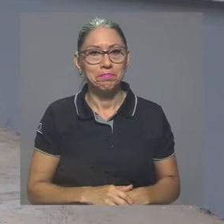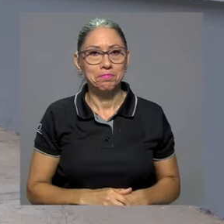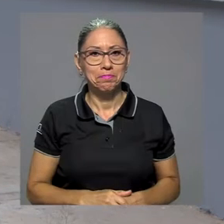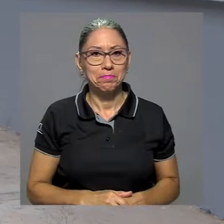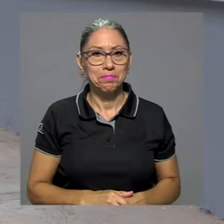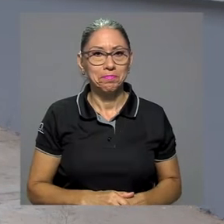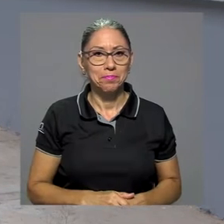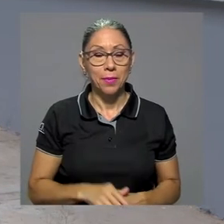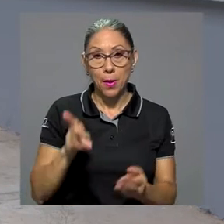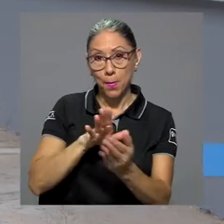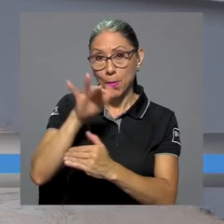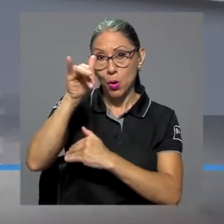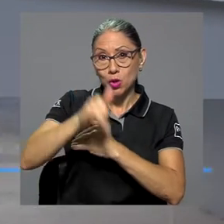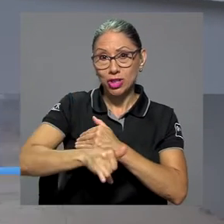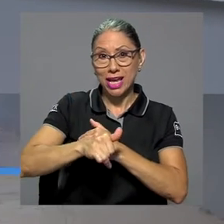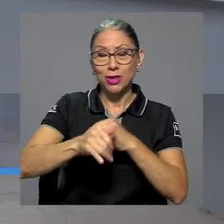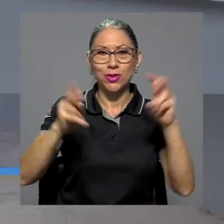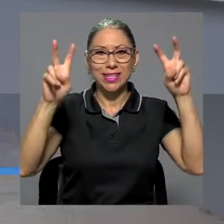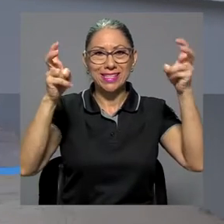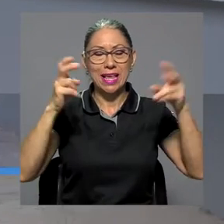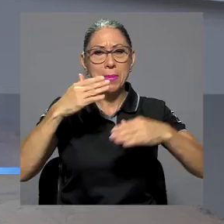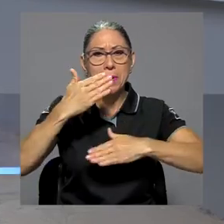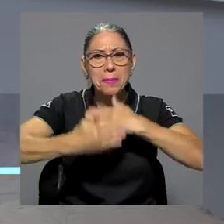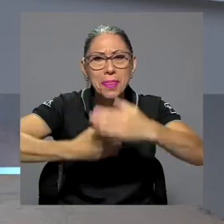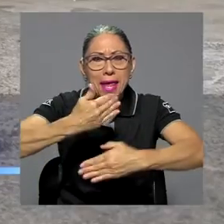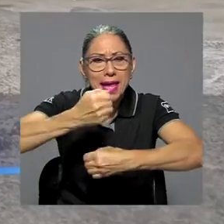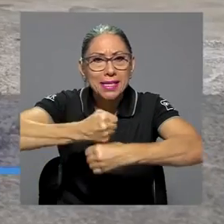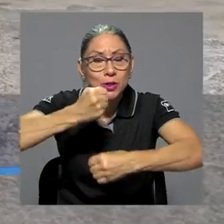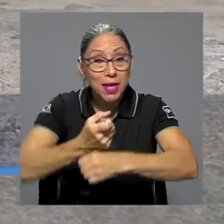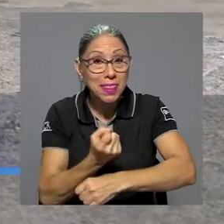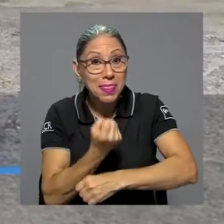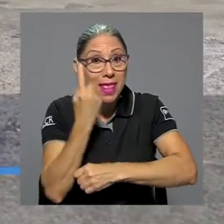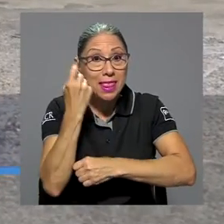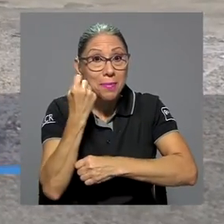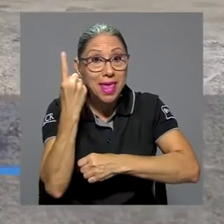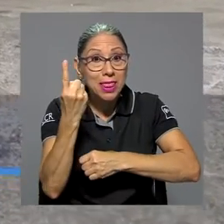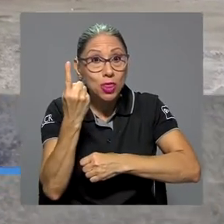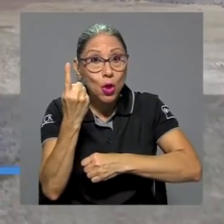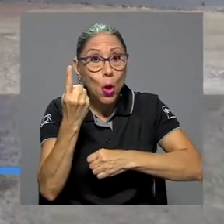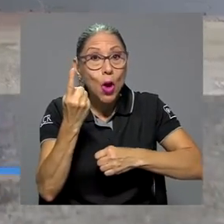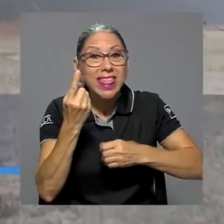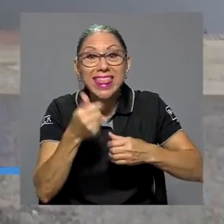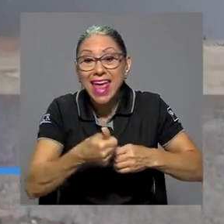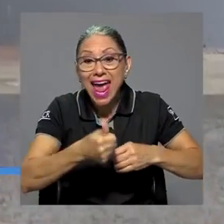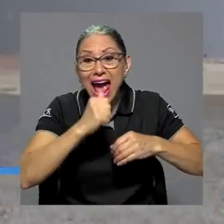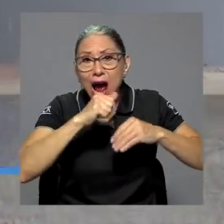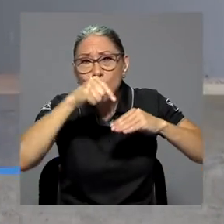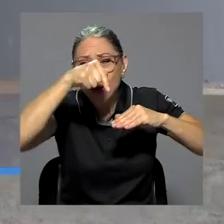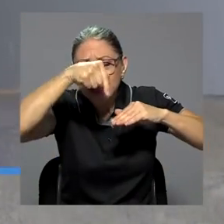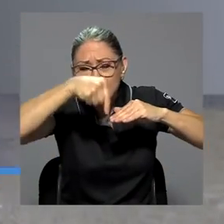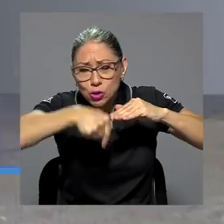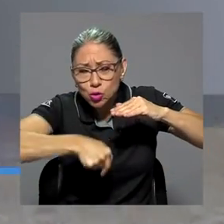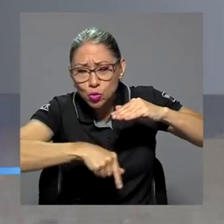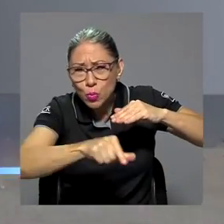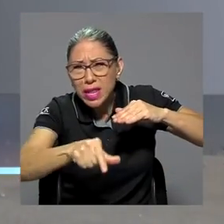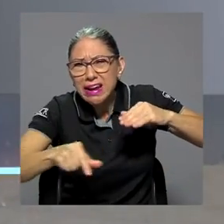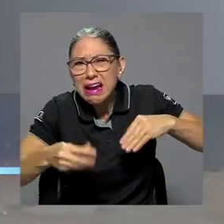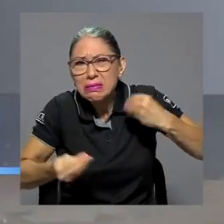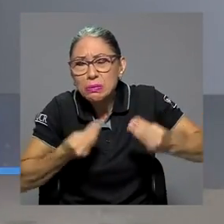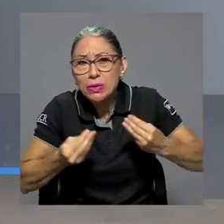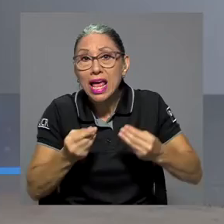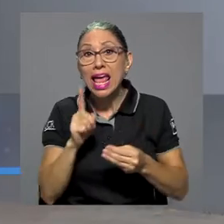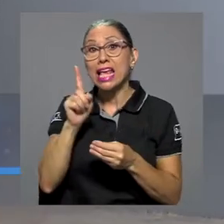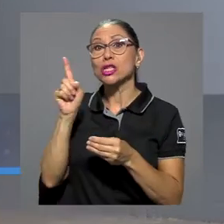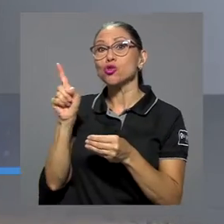el proyecto gestión y entendimiento del flujo de las aguas subterráneas es uno de los 30 proyectos inscritos